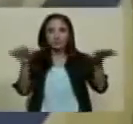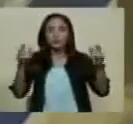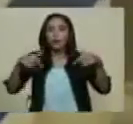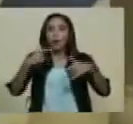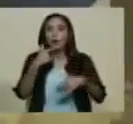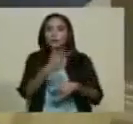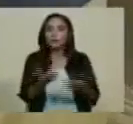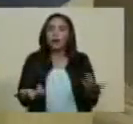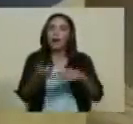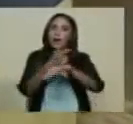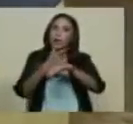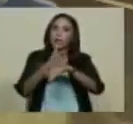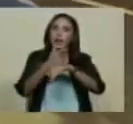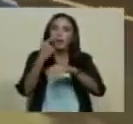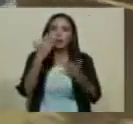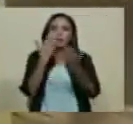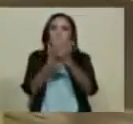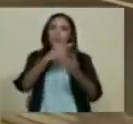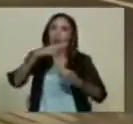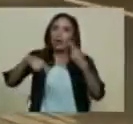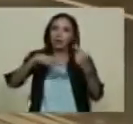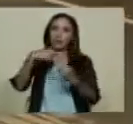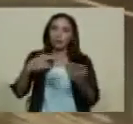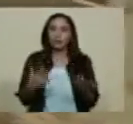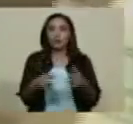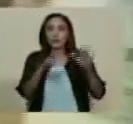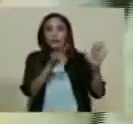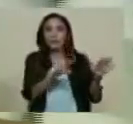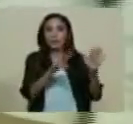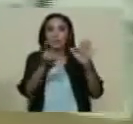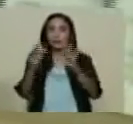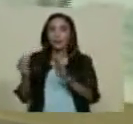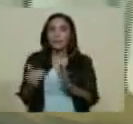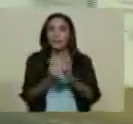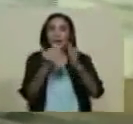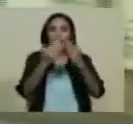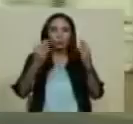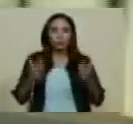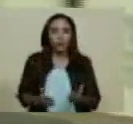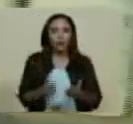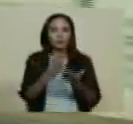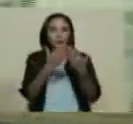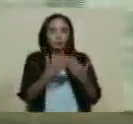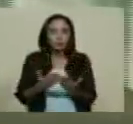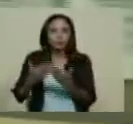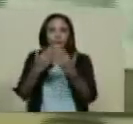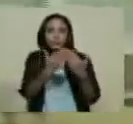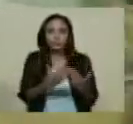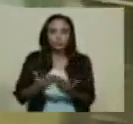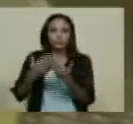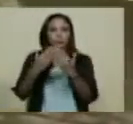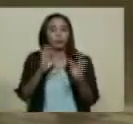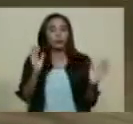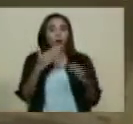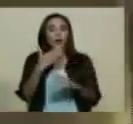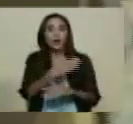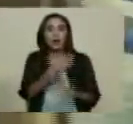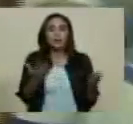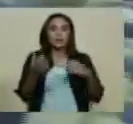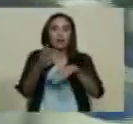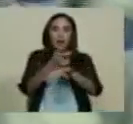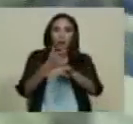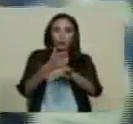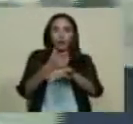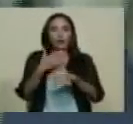el gobierno revolucionario. Son más de 77 mil estudiantes que reciben, gracias a la